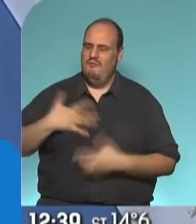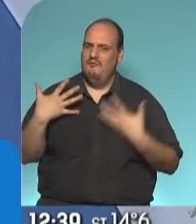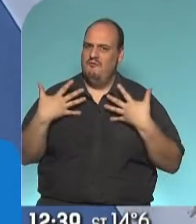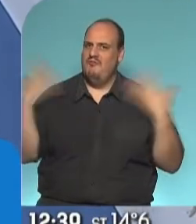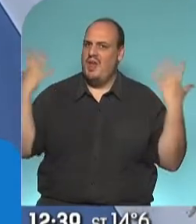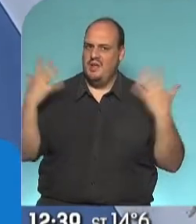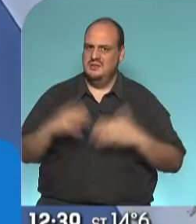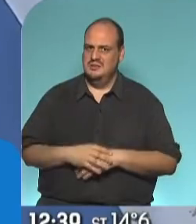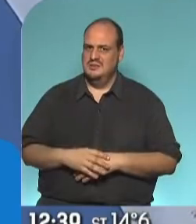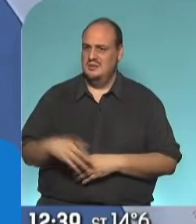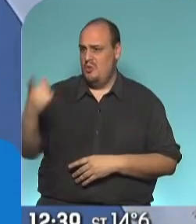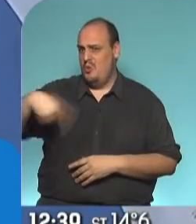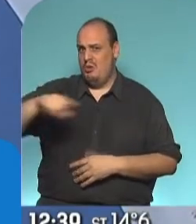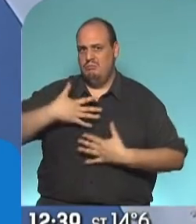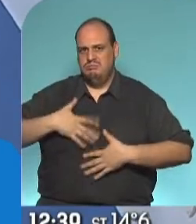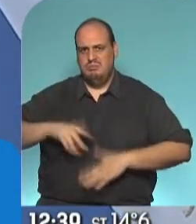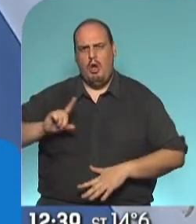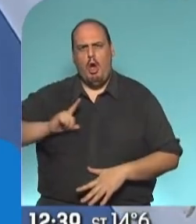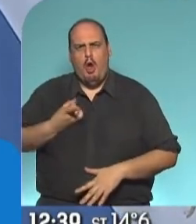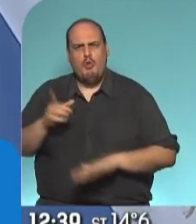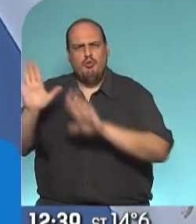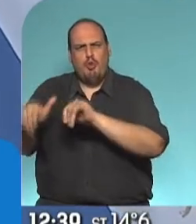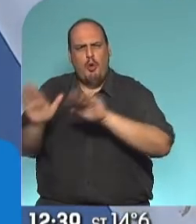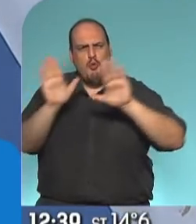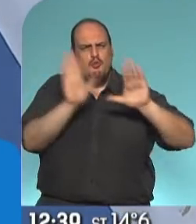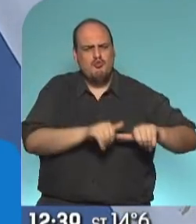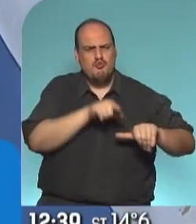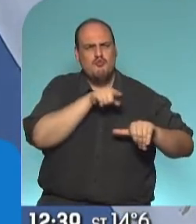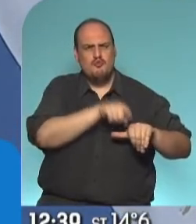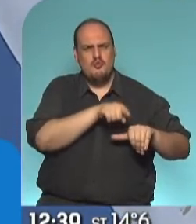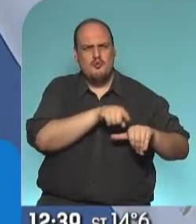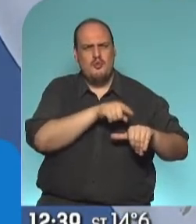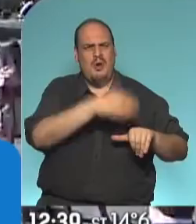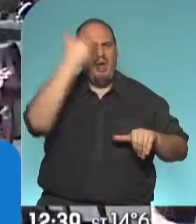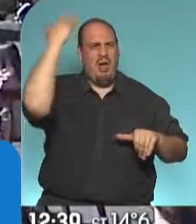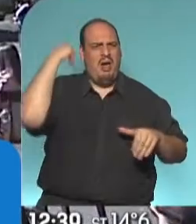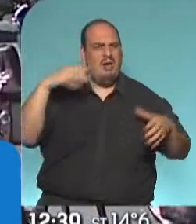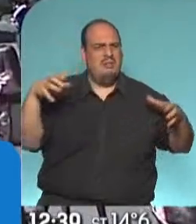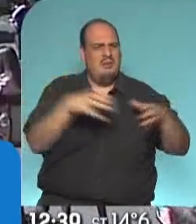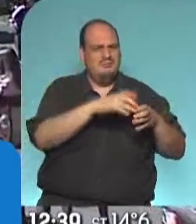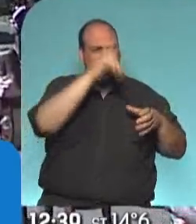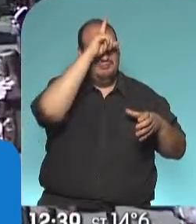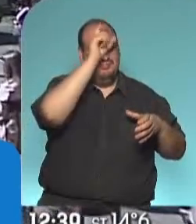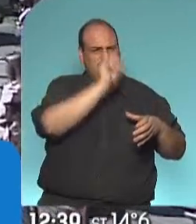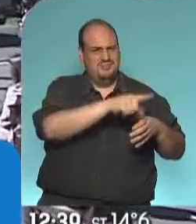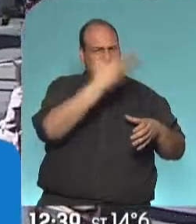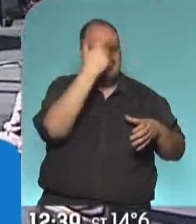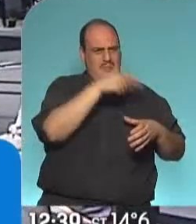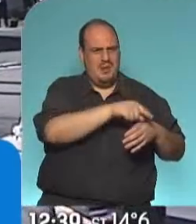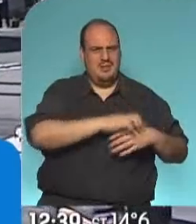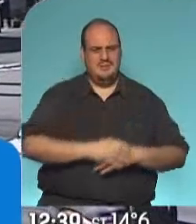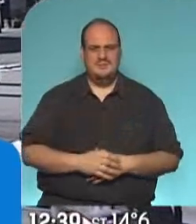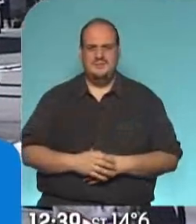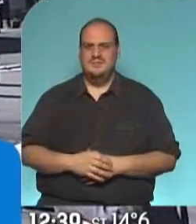ustedes calzan con el mismo orgullo que seguramente tuvieron aquellos granaderos de San Martín.